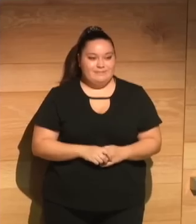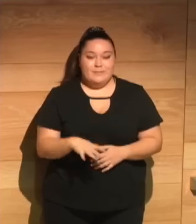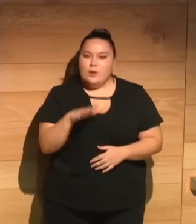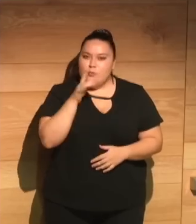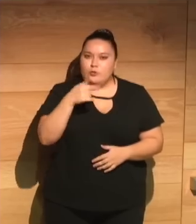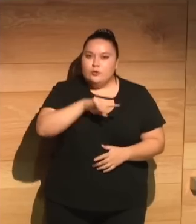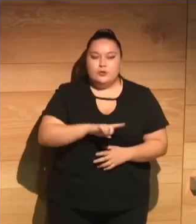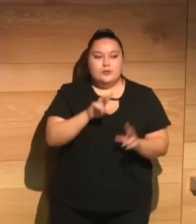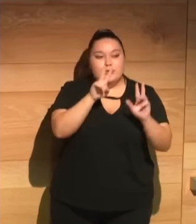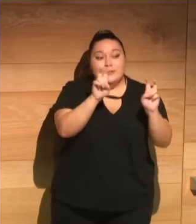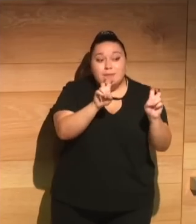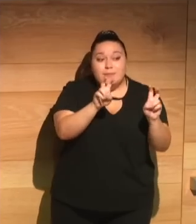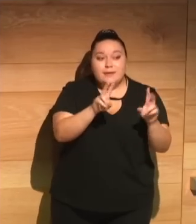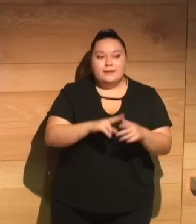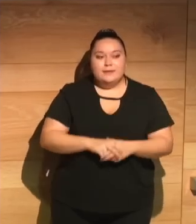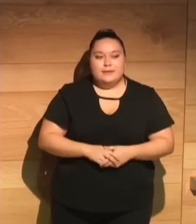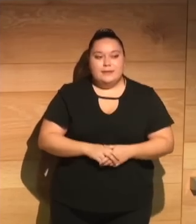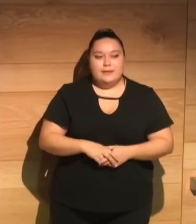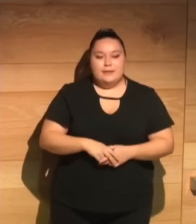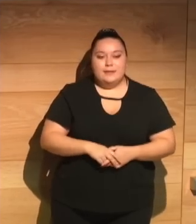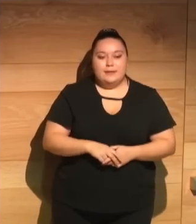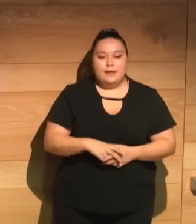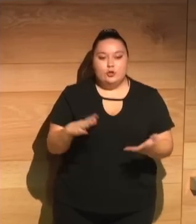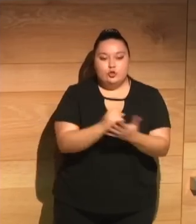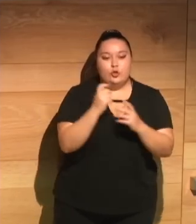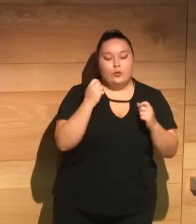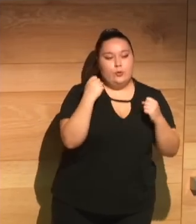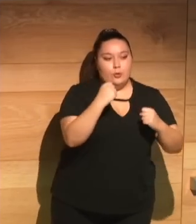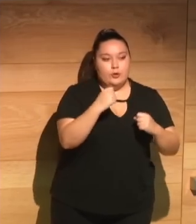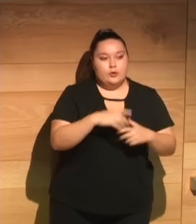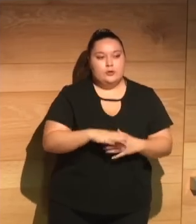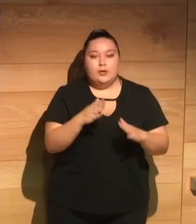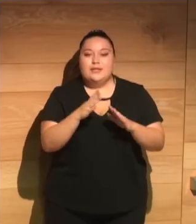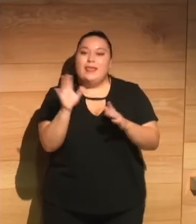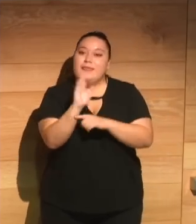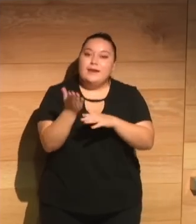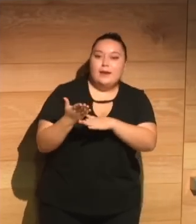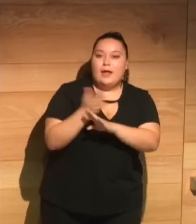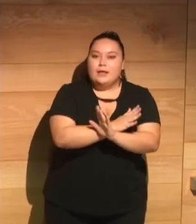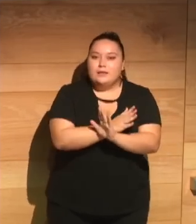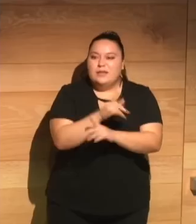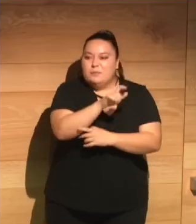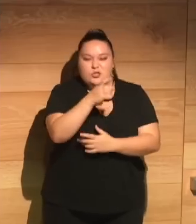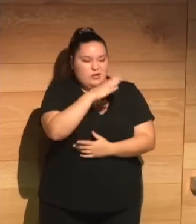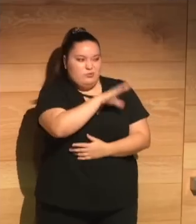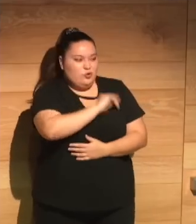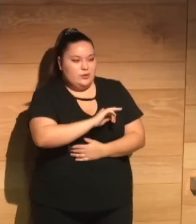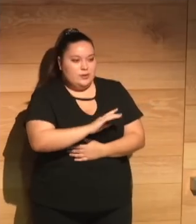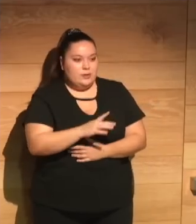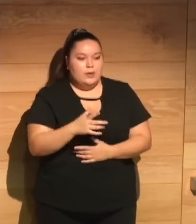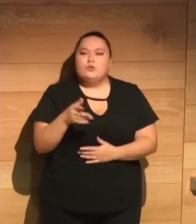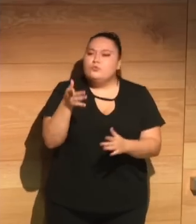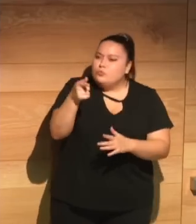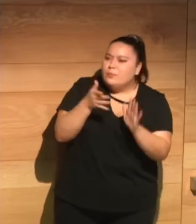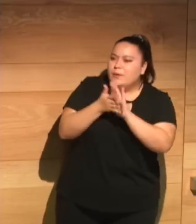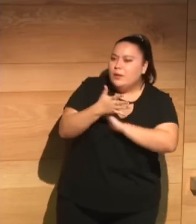¿por qué vamos a hacer el tema Tepe antes del cine? Que creo que nadie entiende muy bien de qué va esto, ni nada de eso. ¿Nos lo puedes